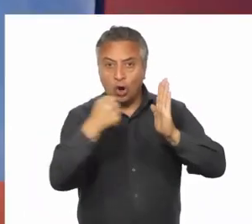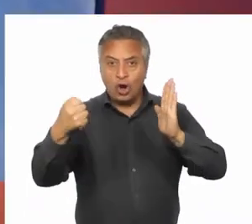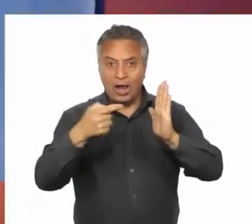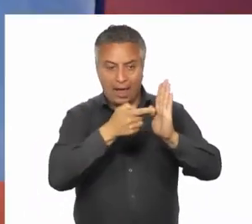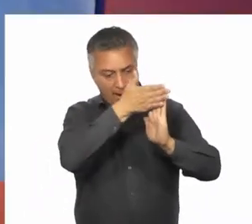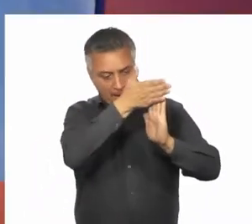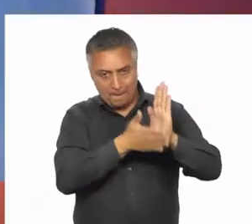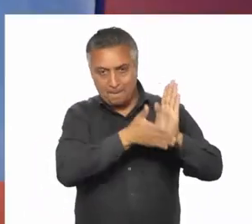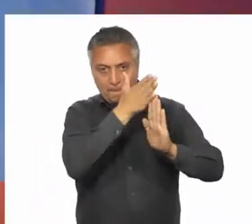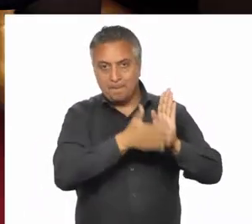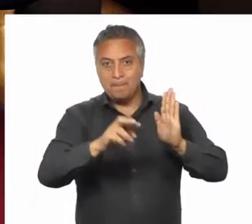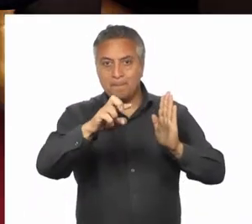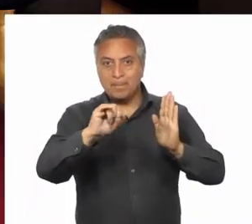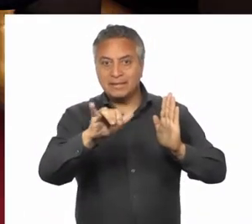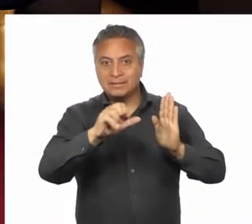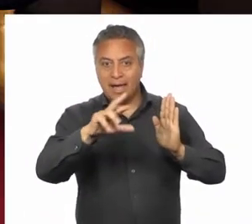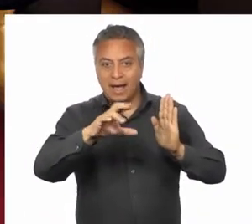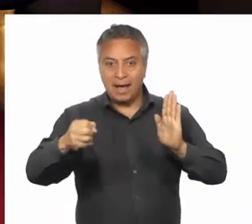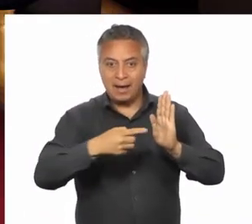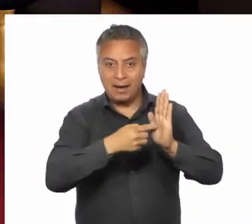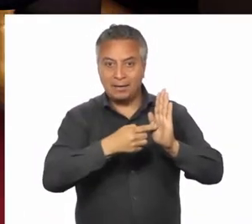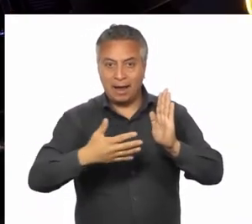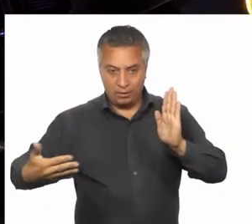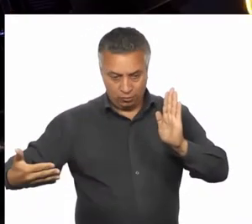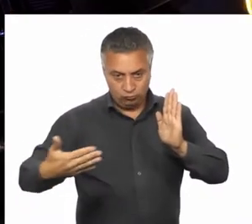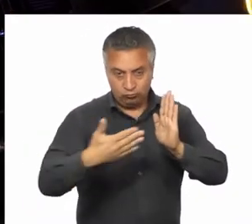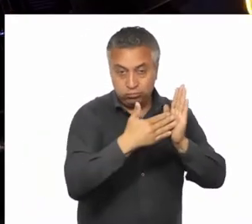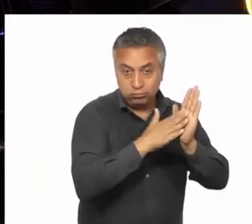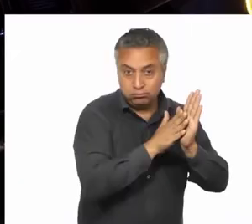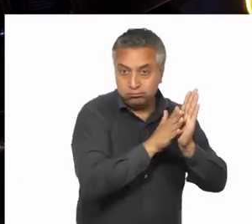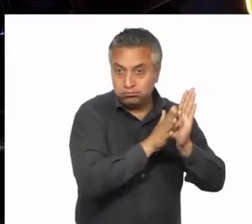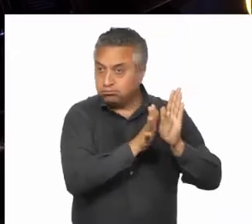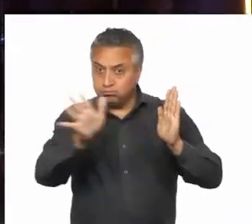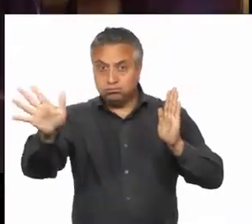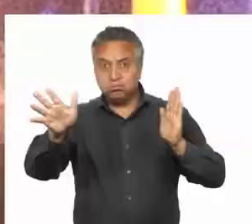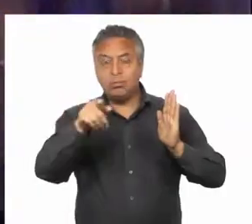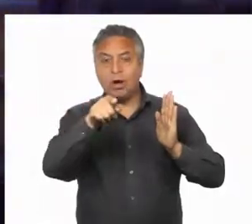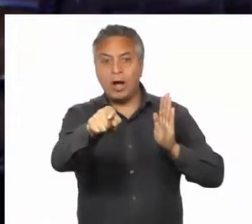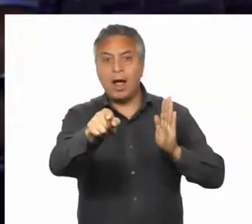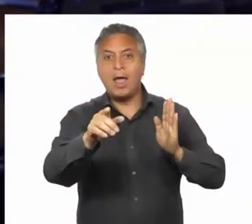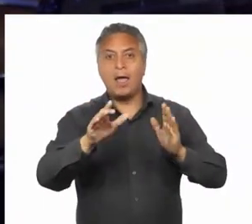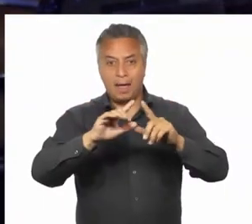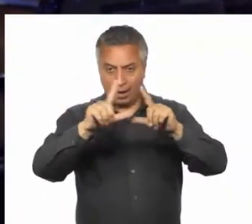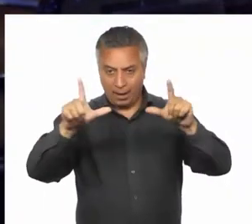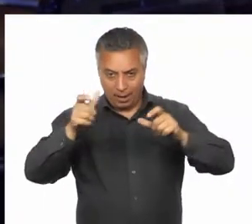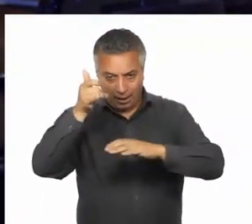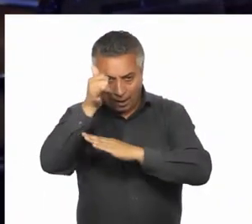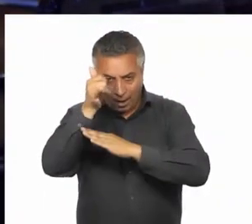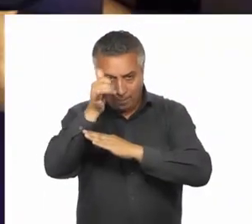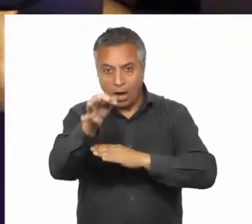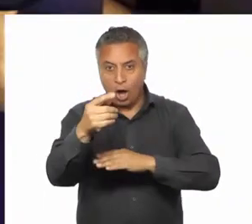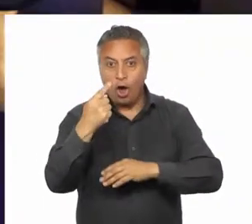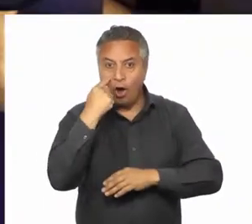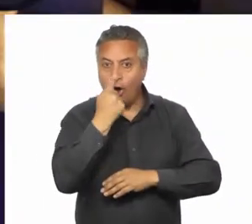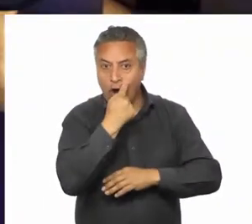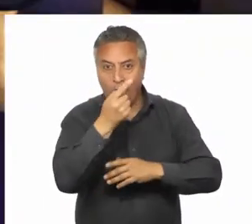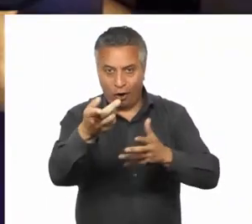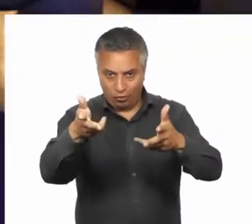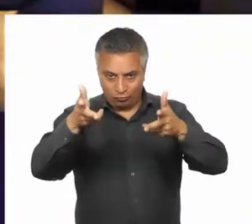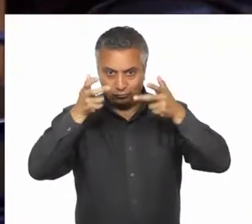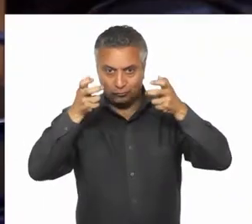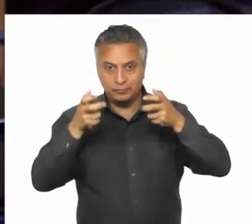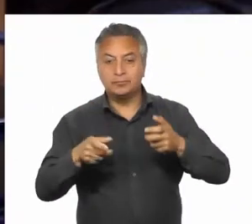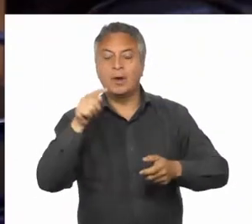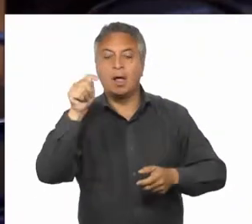superficie de la pizarra, viaja hacia la cámara y hacia tus ojos. Ahora exploraremos con la luz de